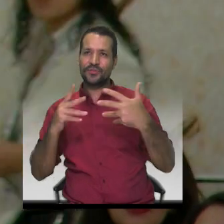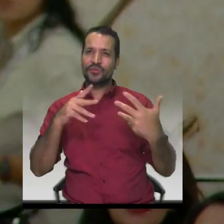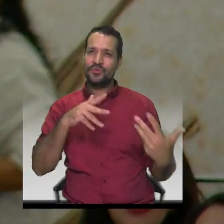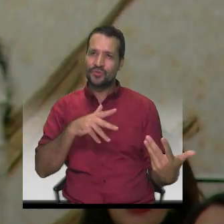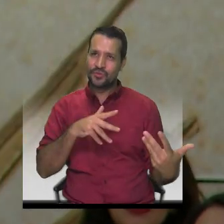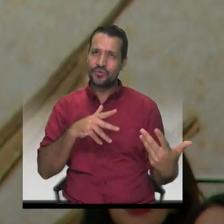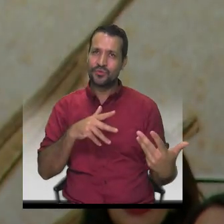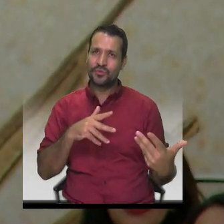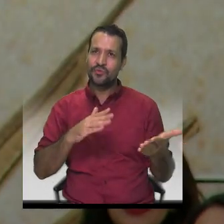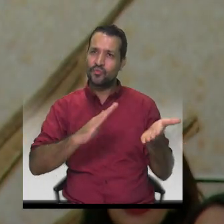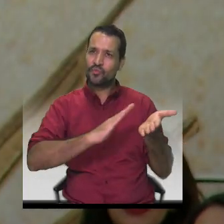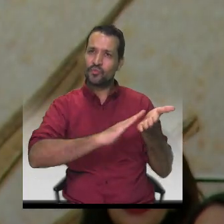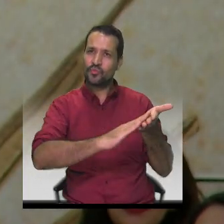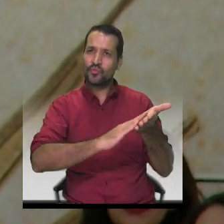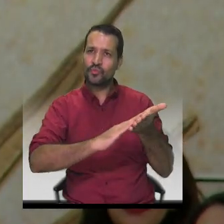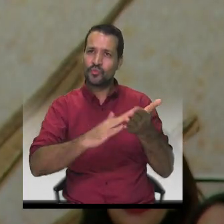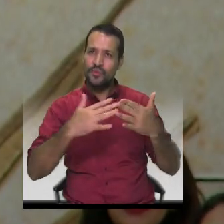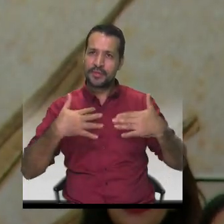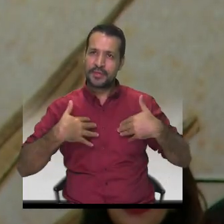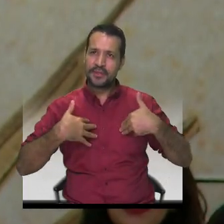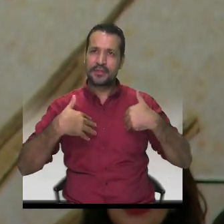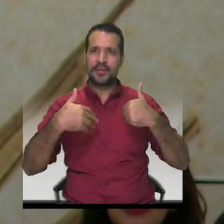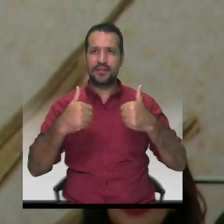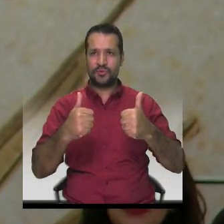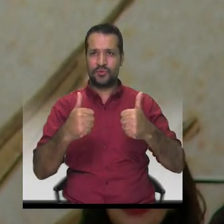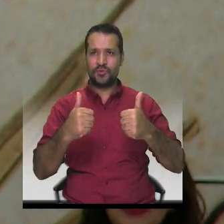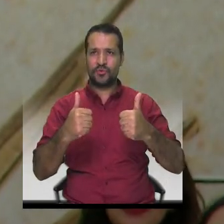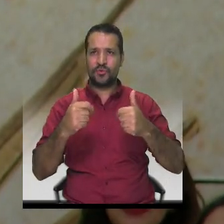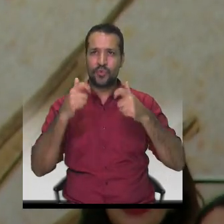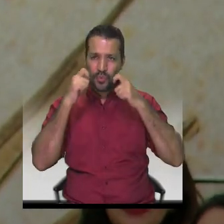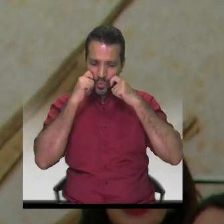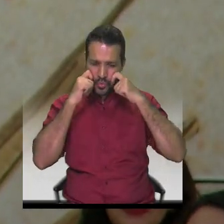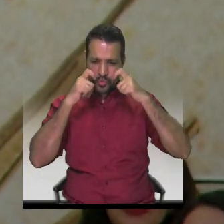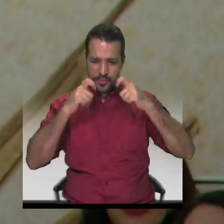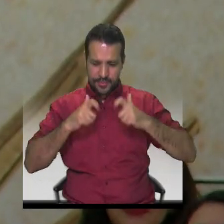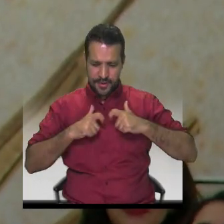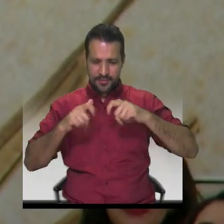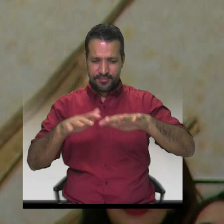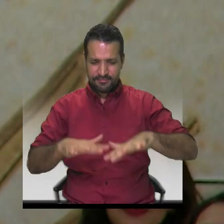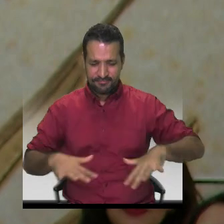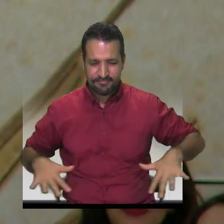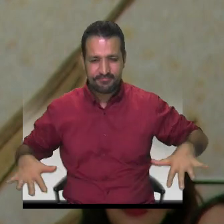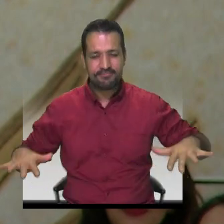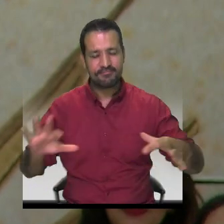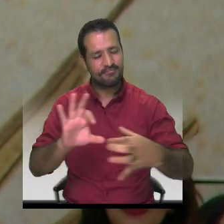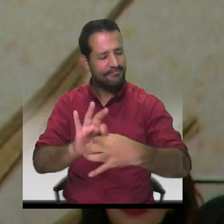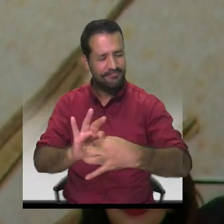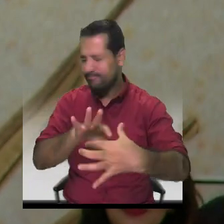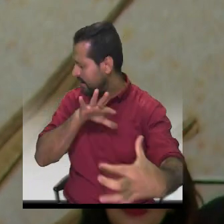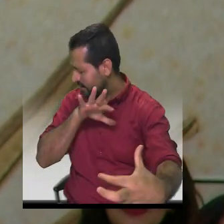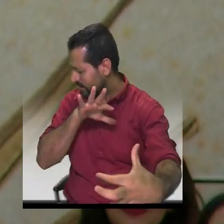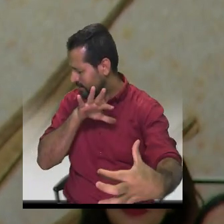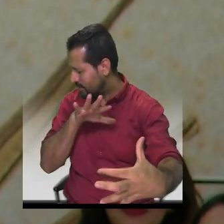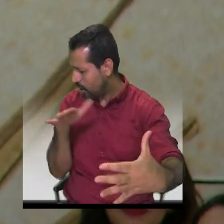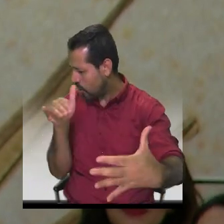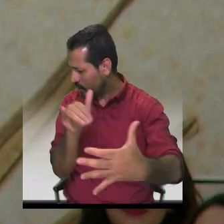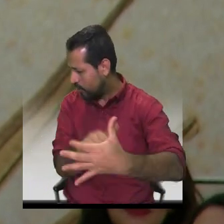que tenemos entre el humano y precisamente el territorio que habitamos? Porque de alguna manera